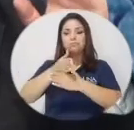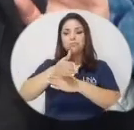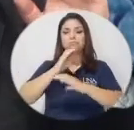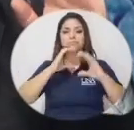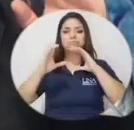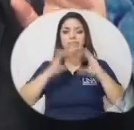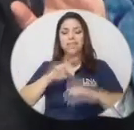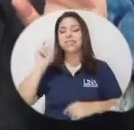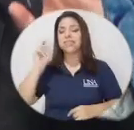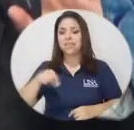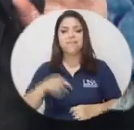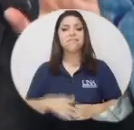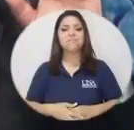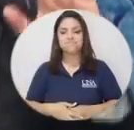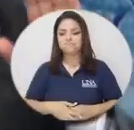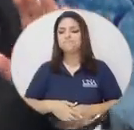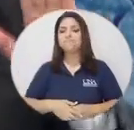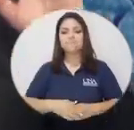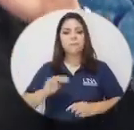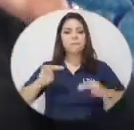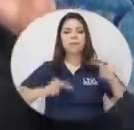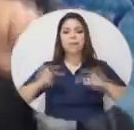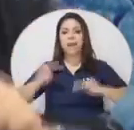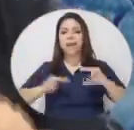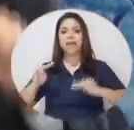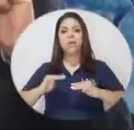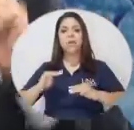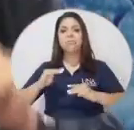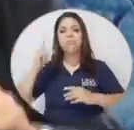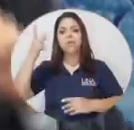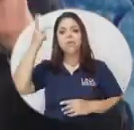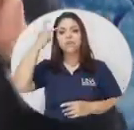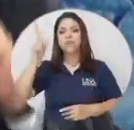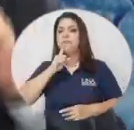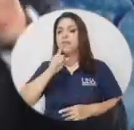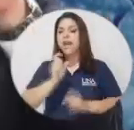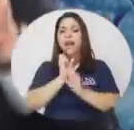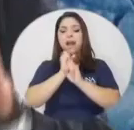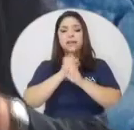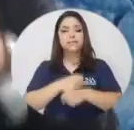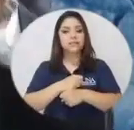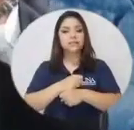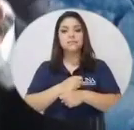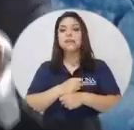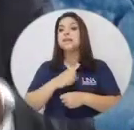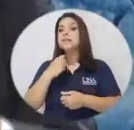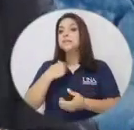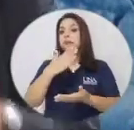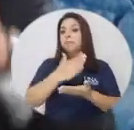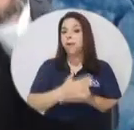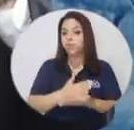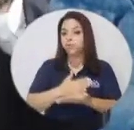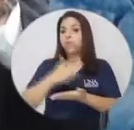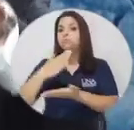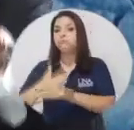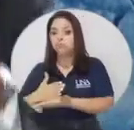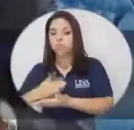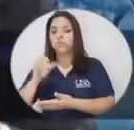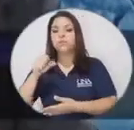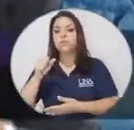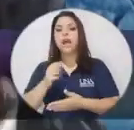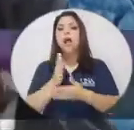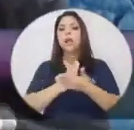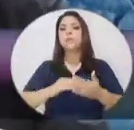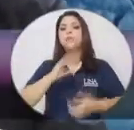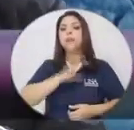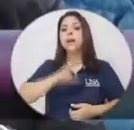que hay mercadeo político. El mercadeo es mercadeo y el mercadeo se hace y se pauta en ciertos momentos con ciertas características y